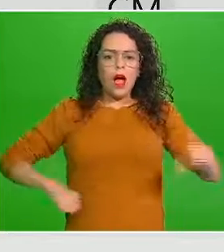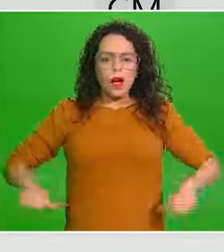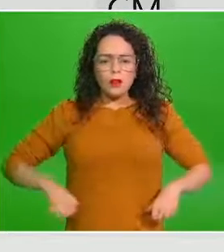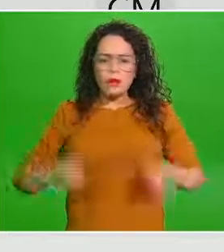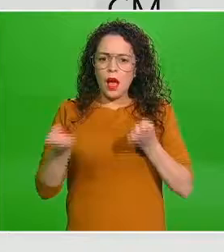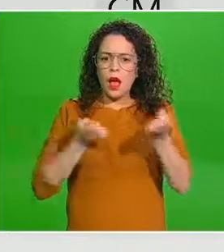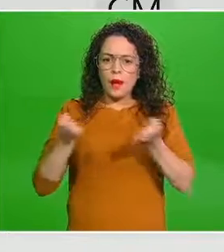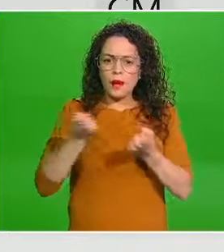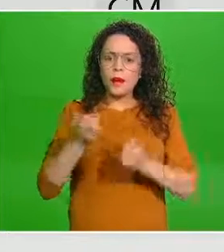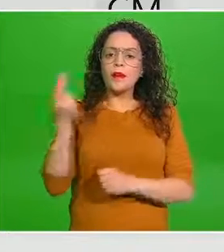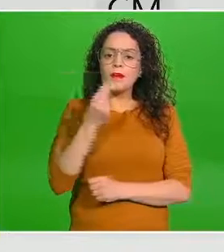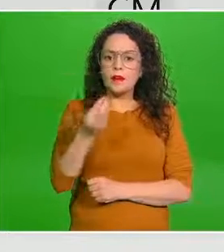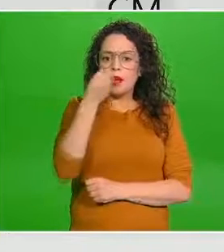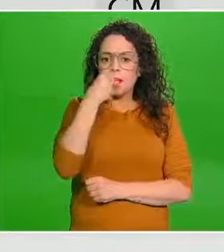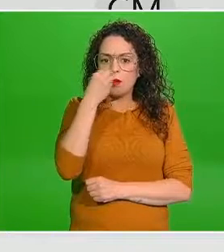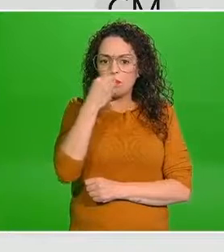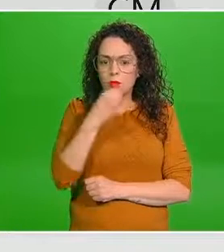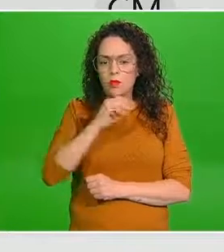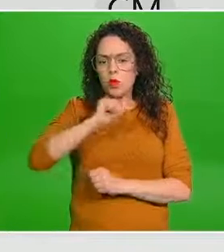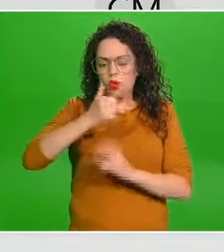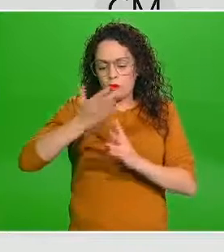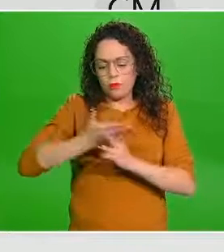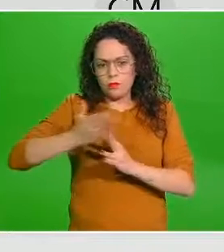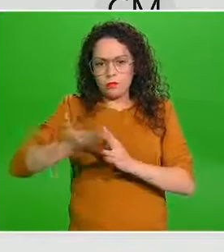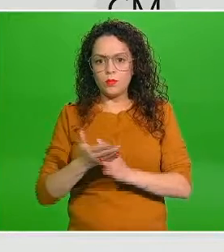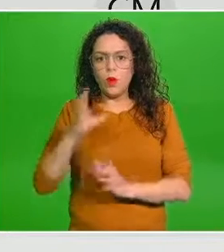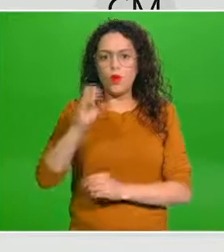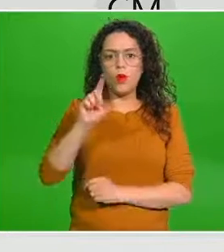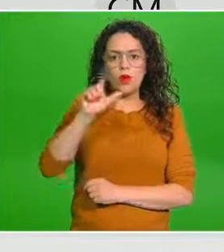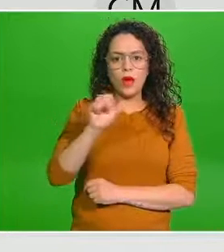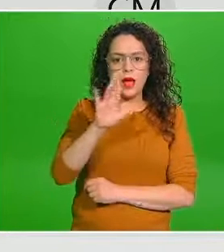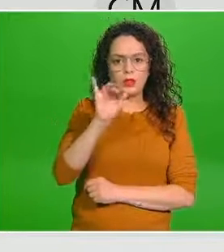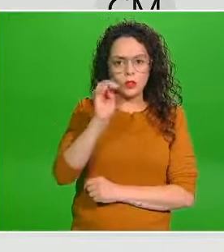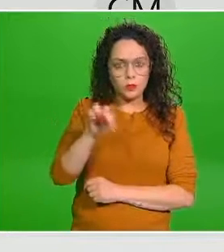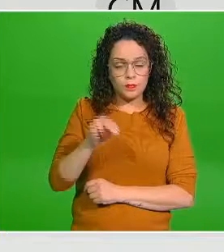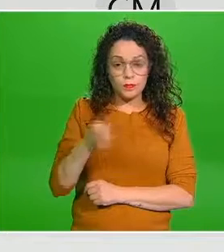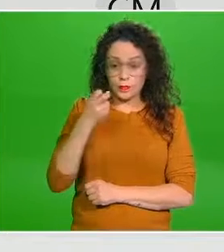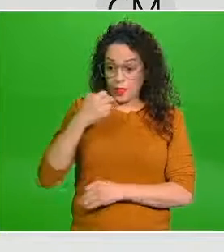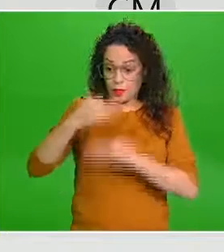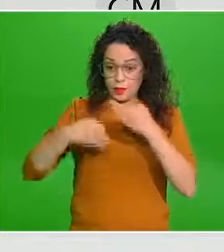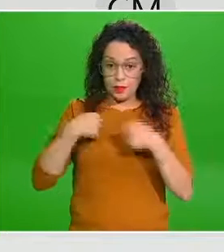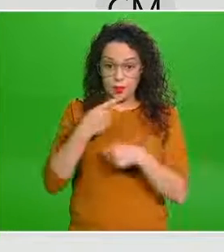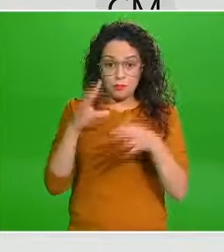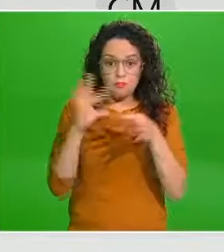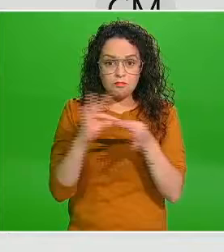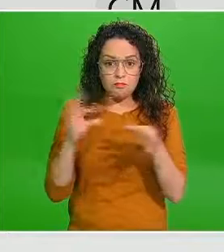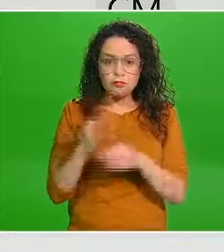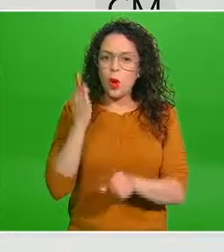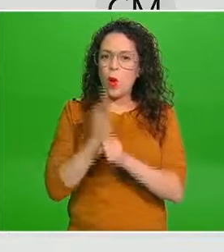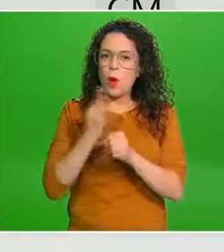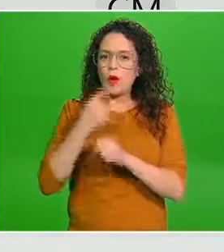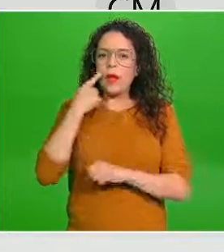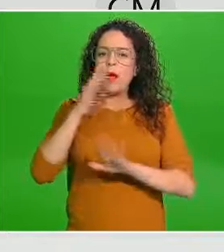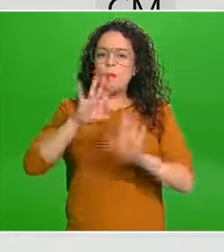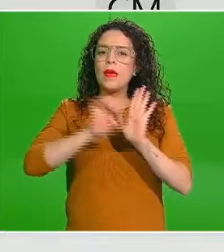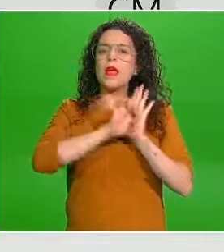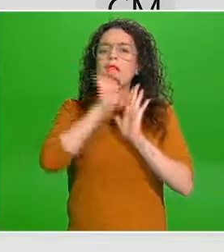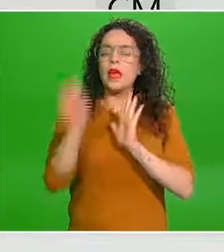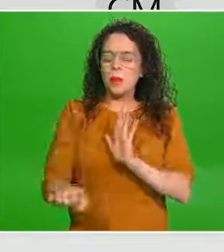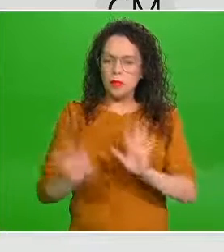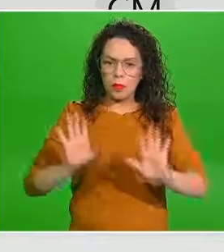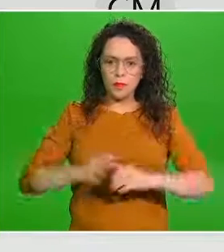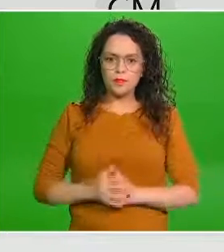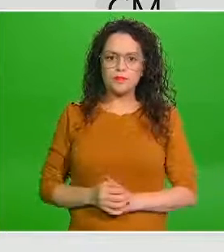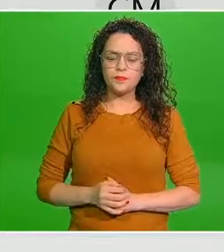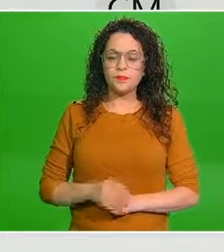colaciones. Con todo esto que les acabo de comentar, les voy a dar un ejemplo de un menú tipo